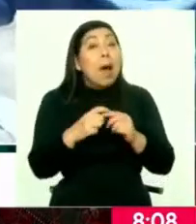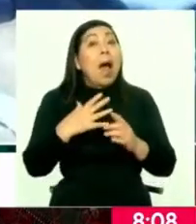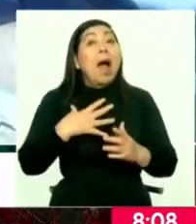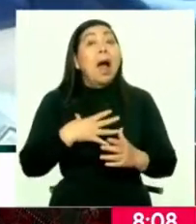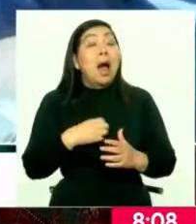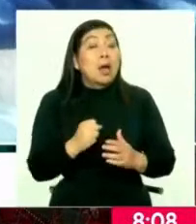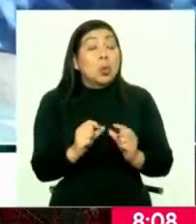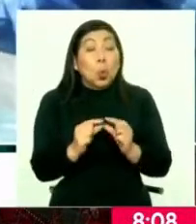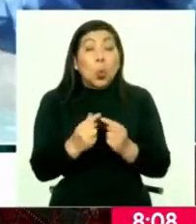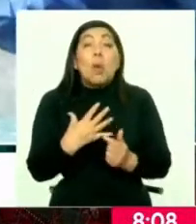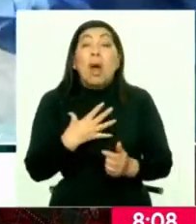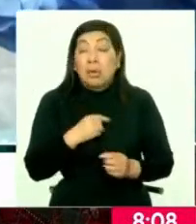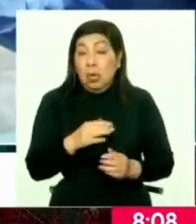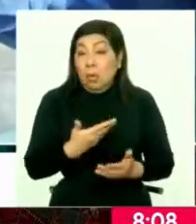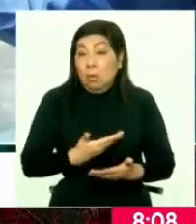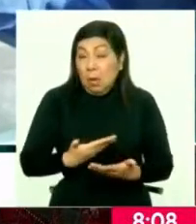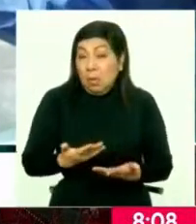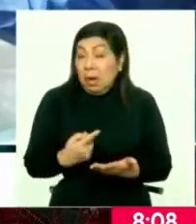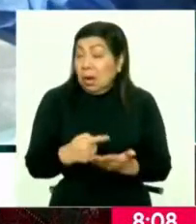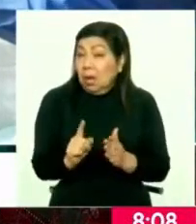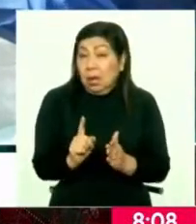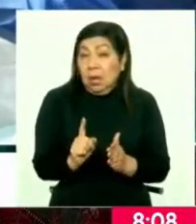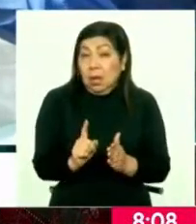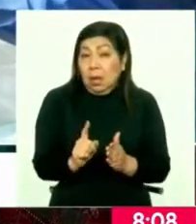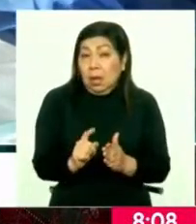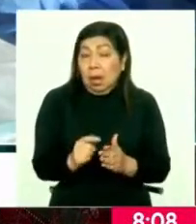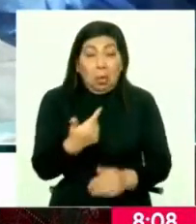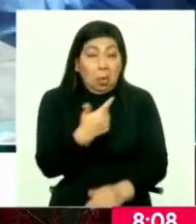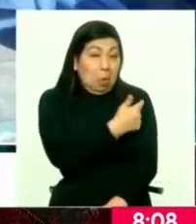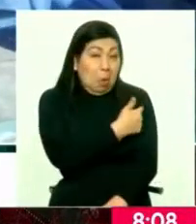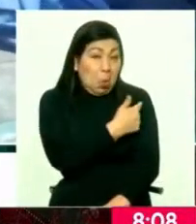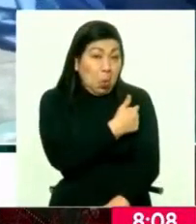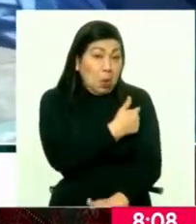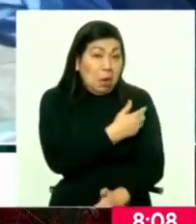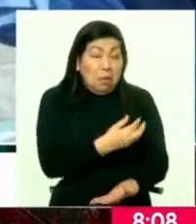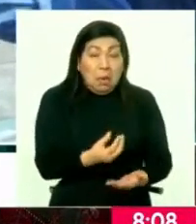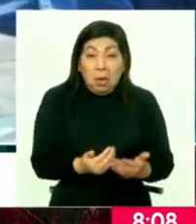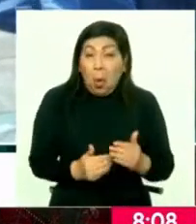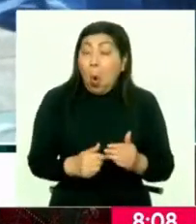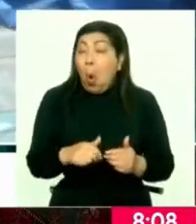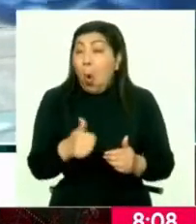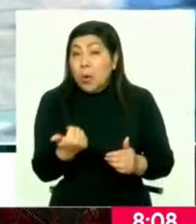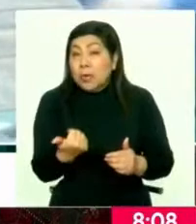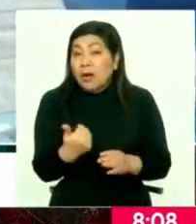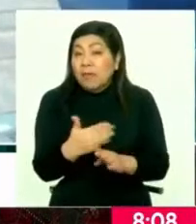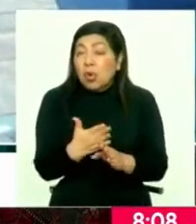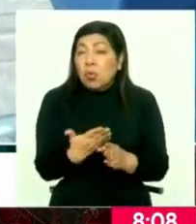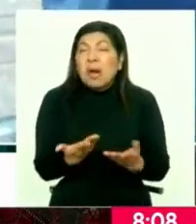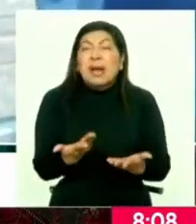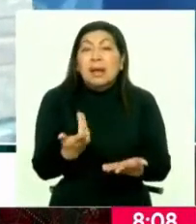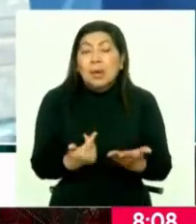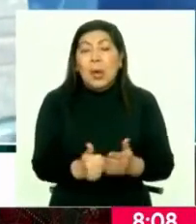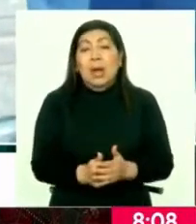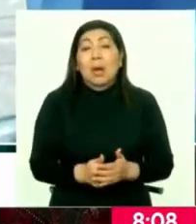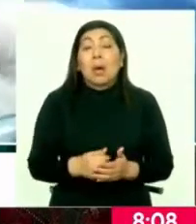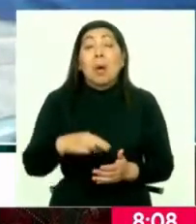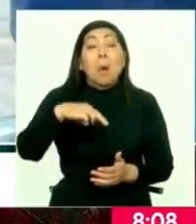la edad o al grupo etario. ¿O es que la dosis tiene además otro tipo de